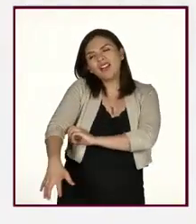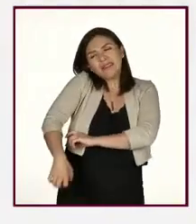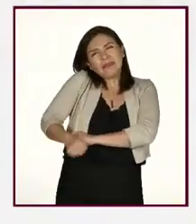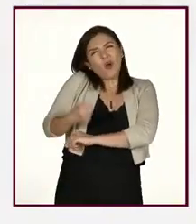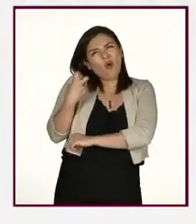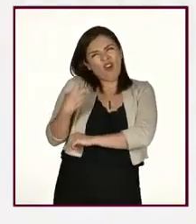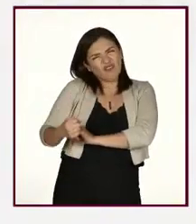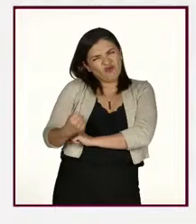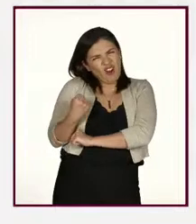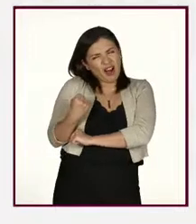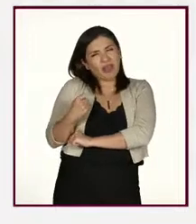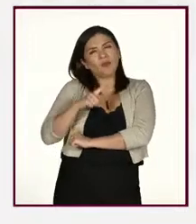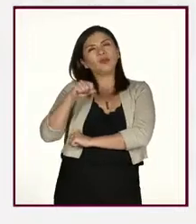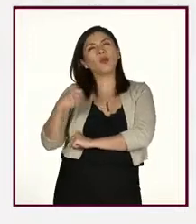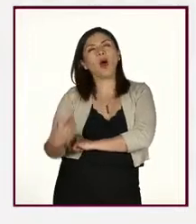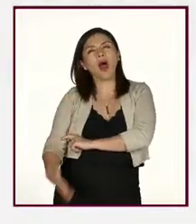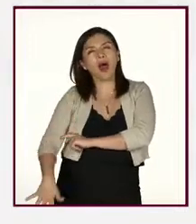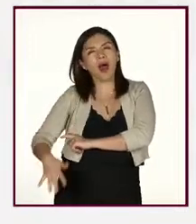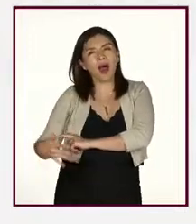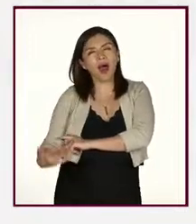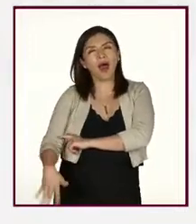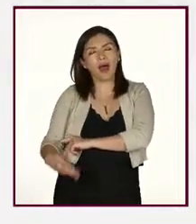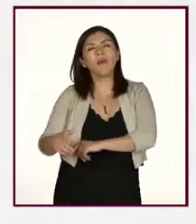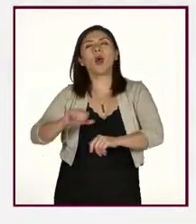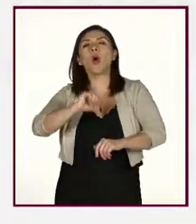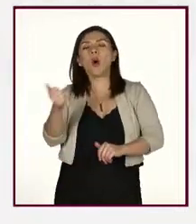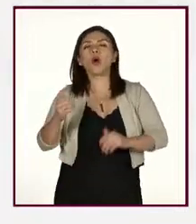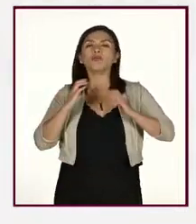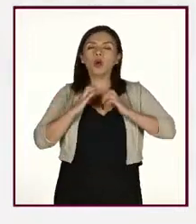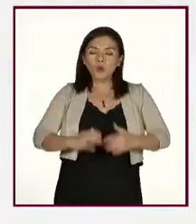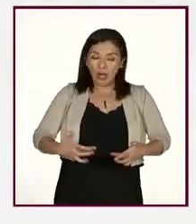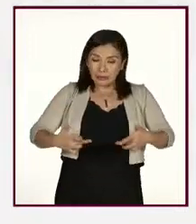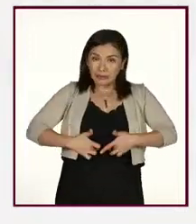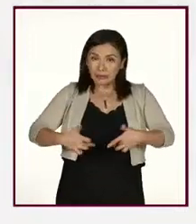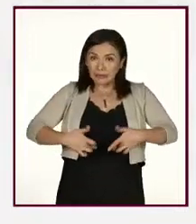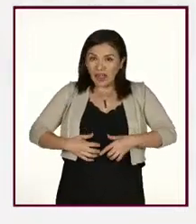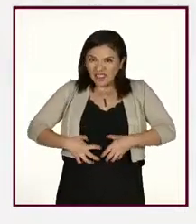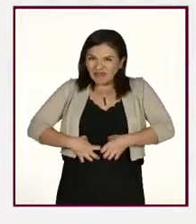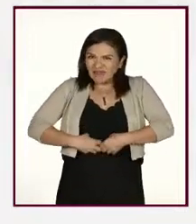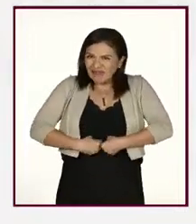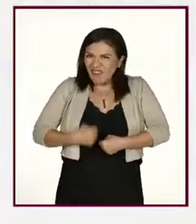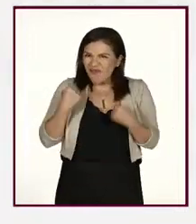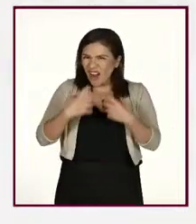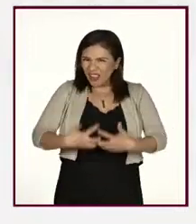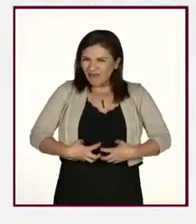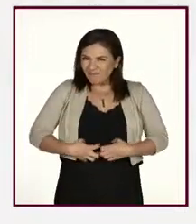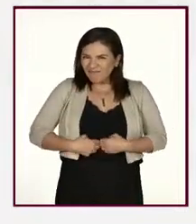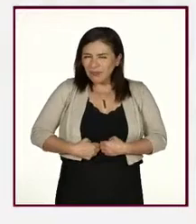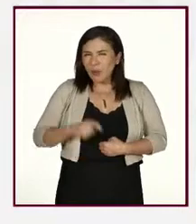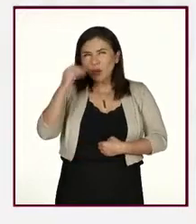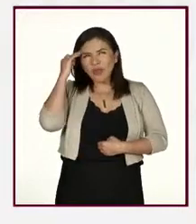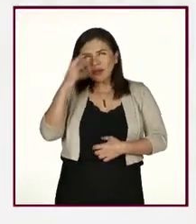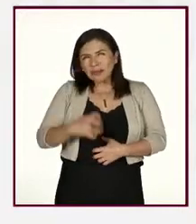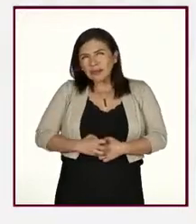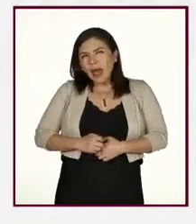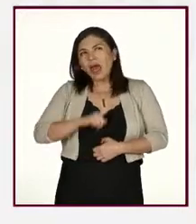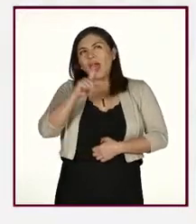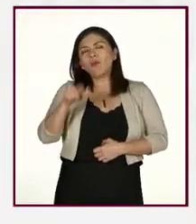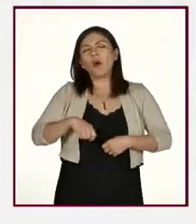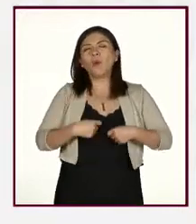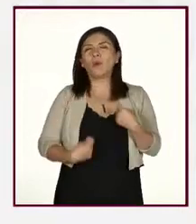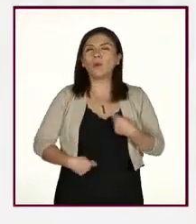contrae, fuerte, fuerte, fuerte y suelta. Nos pasamos al abdomen, contrae tu abdomen, unos segundos,